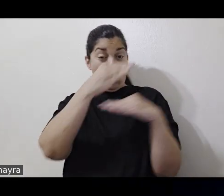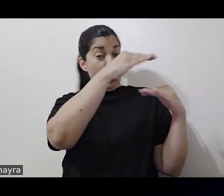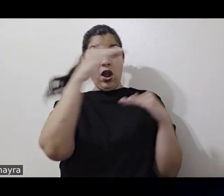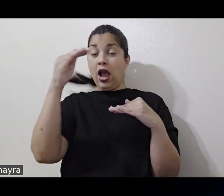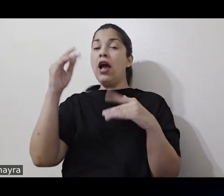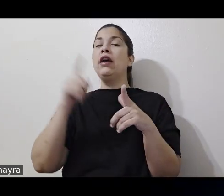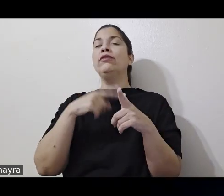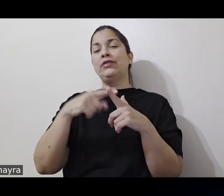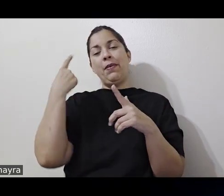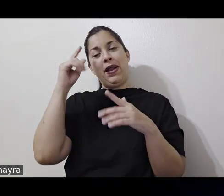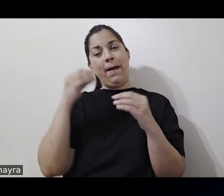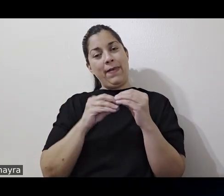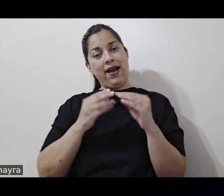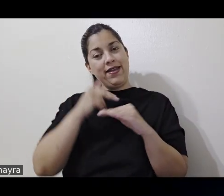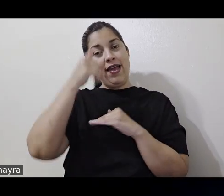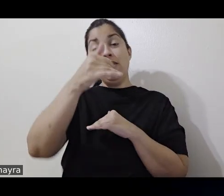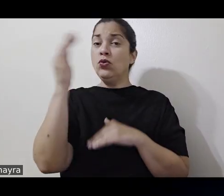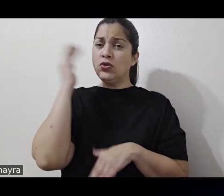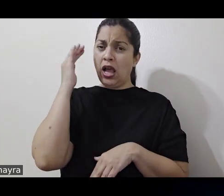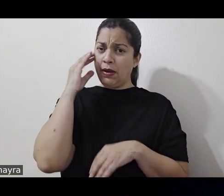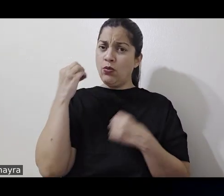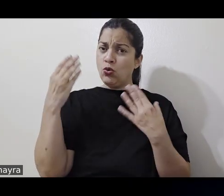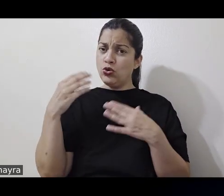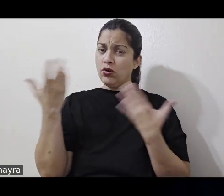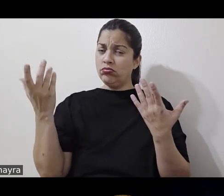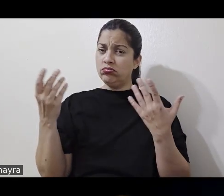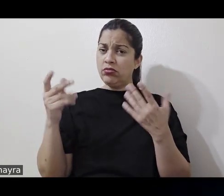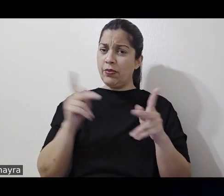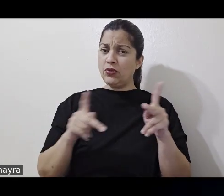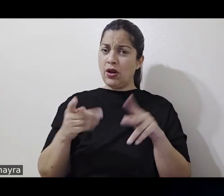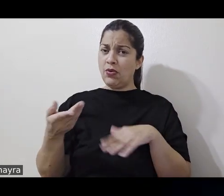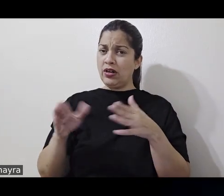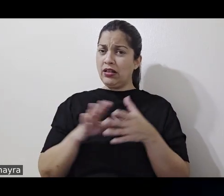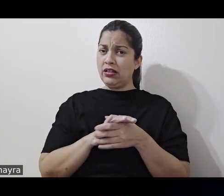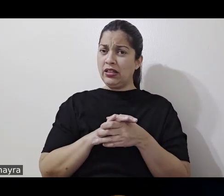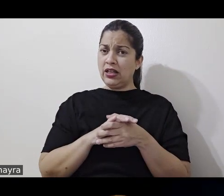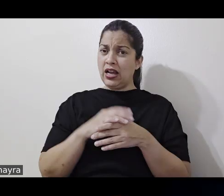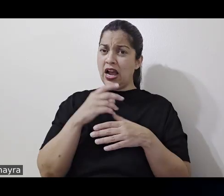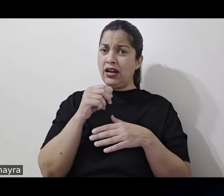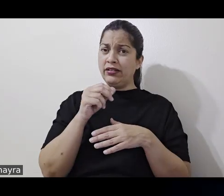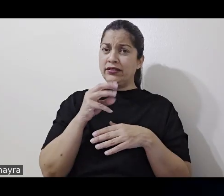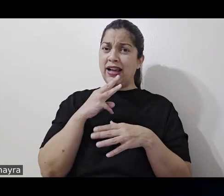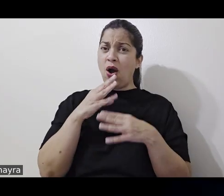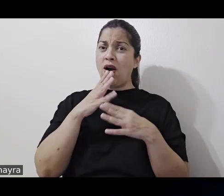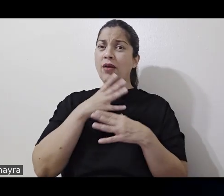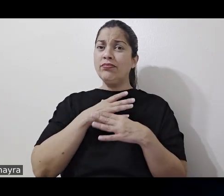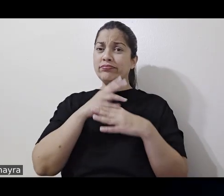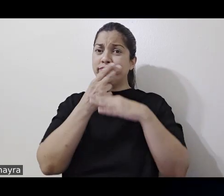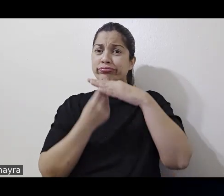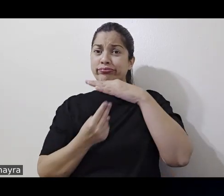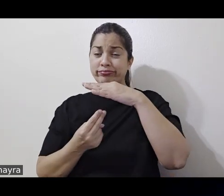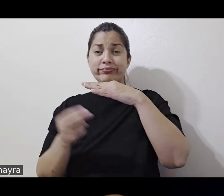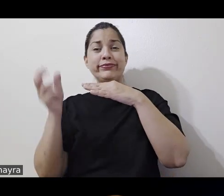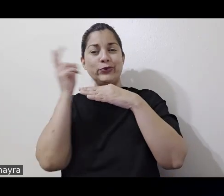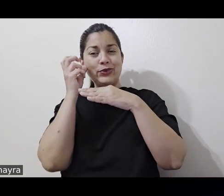cuento que tú sabes que ha habido muchos ahogamientos hace tiempo en las playas, que los escuchamos todos